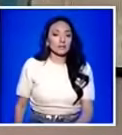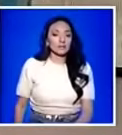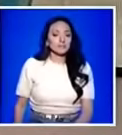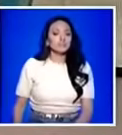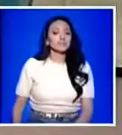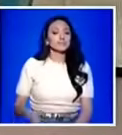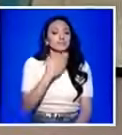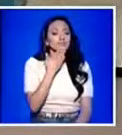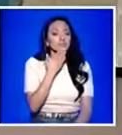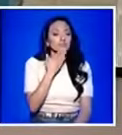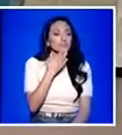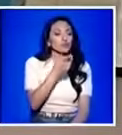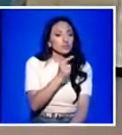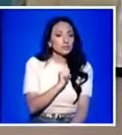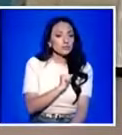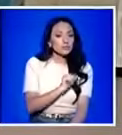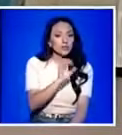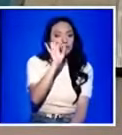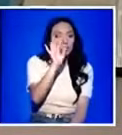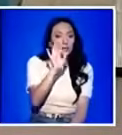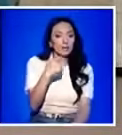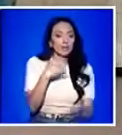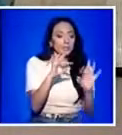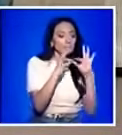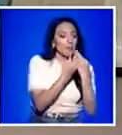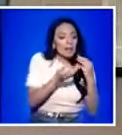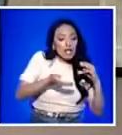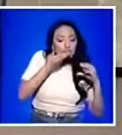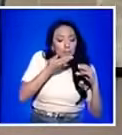le puedo preparar una buena fanesca a mi familia.